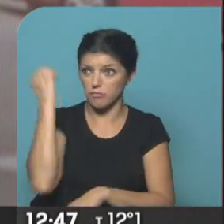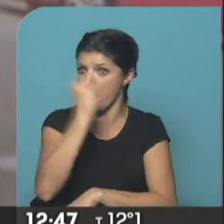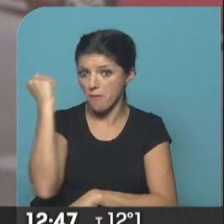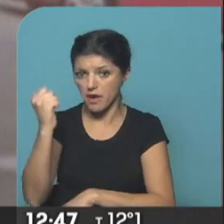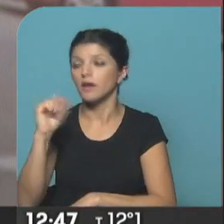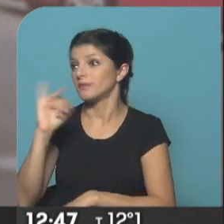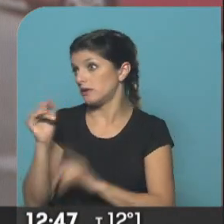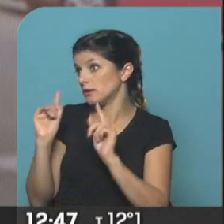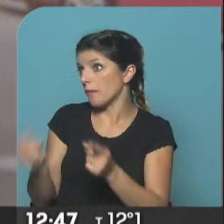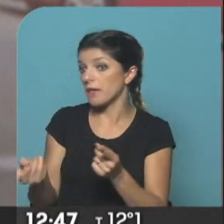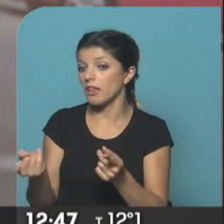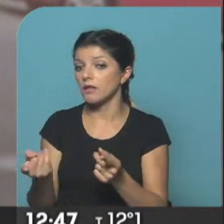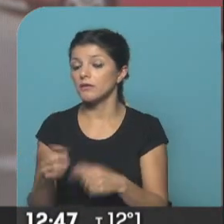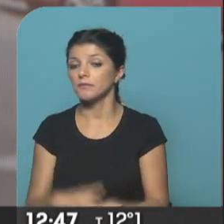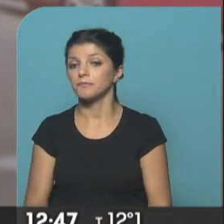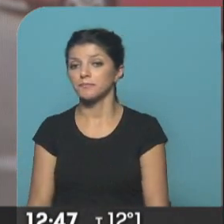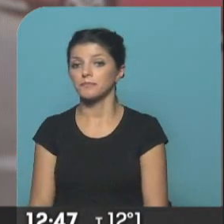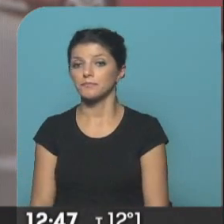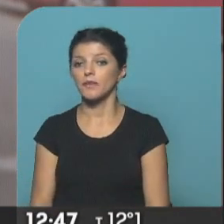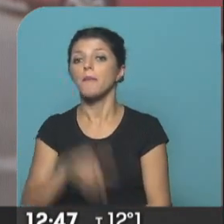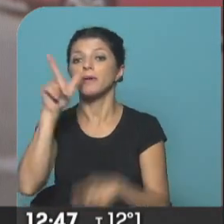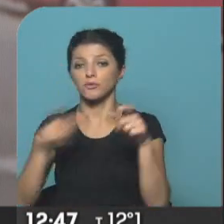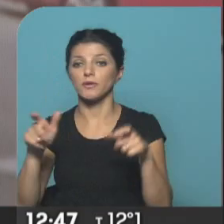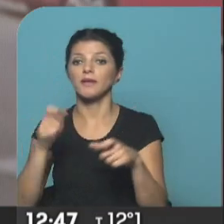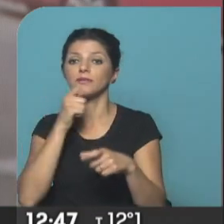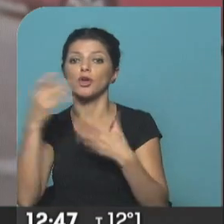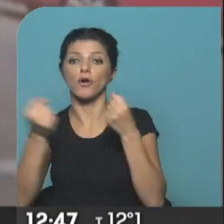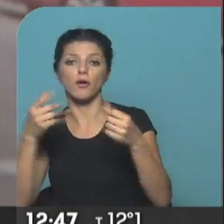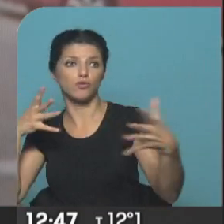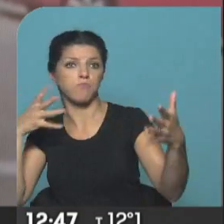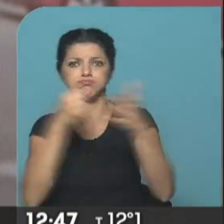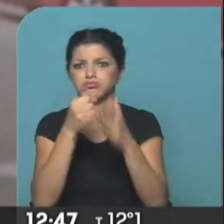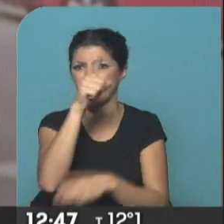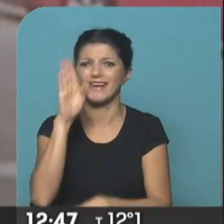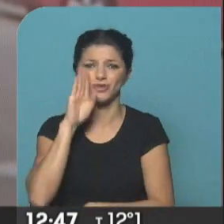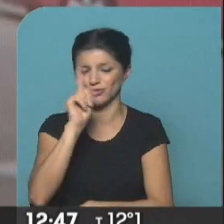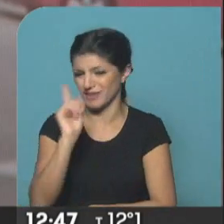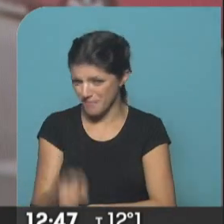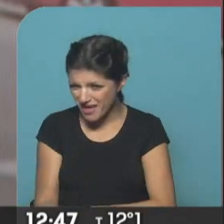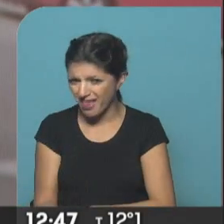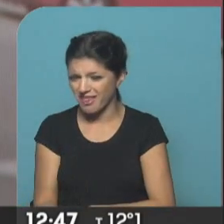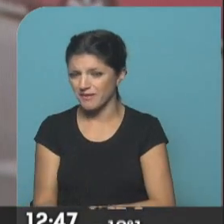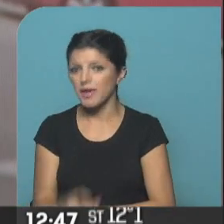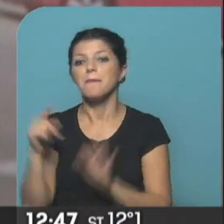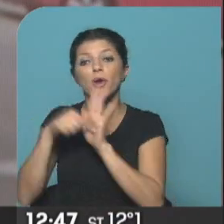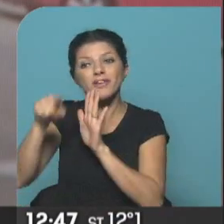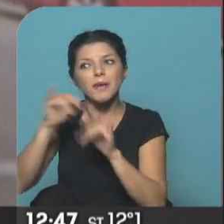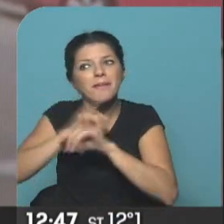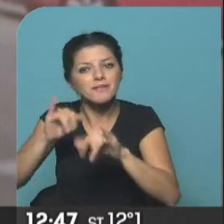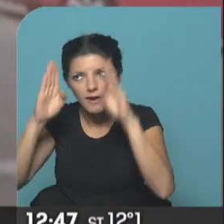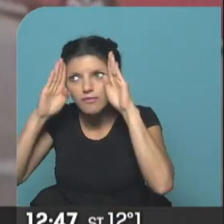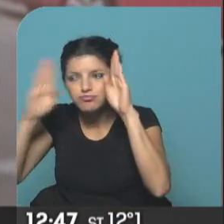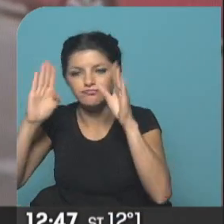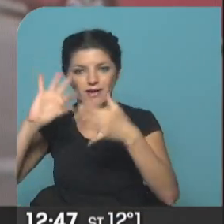vamos al caso, también ha habido gente embestida con coches en los Estados Unidos. También. Pero este mensaje era para Europa. Sí. ¿Sí?